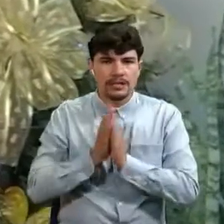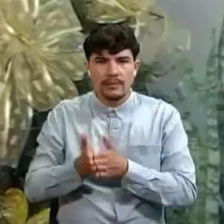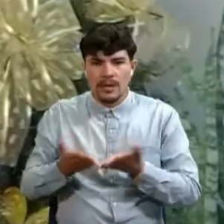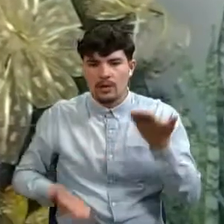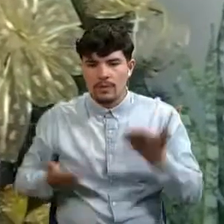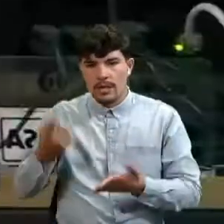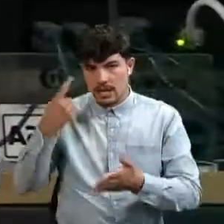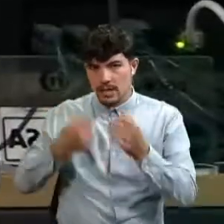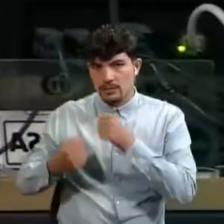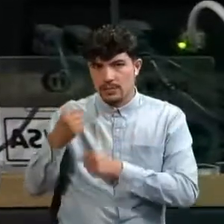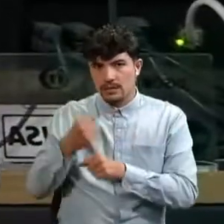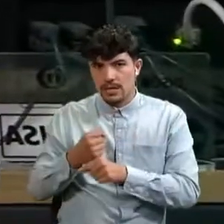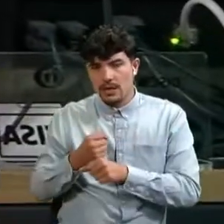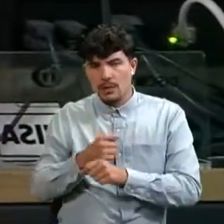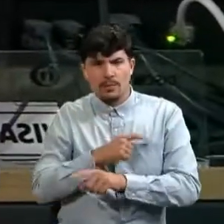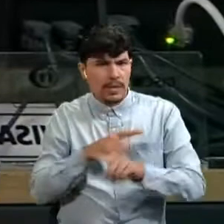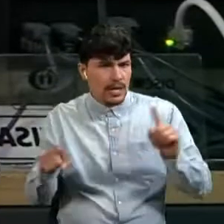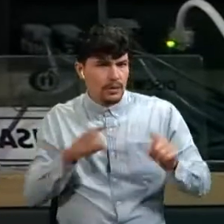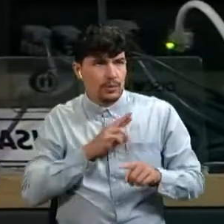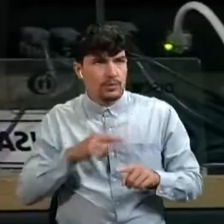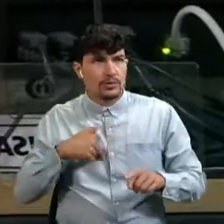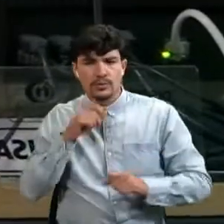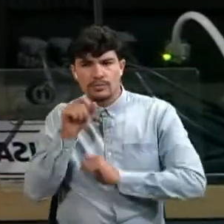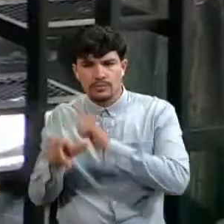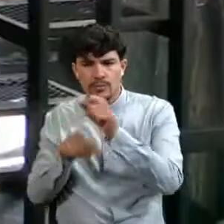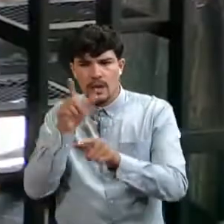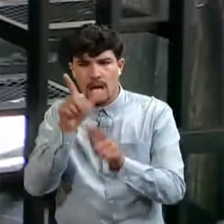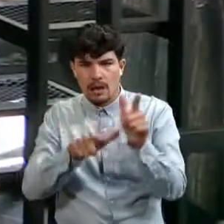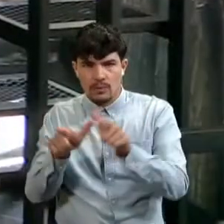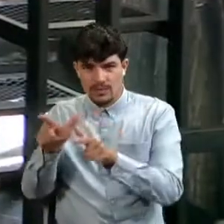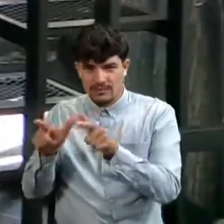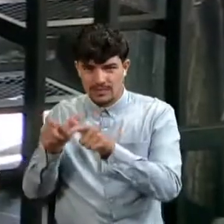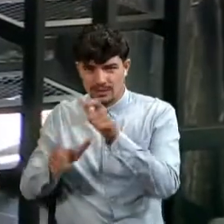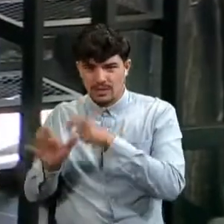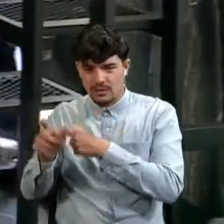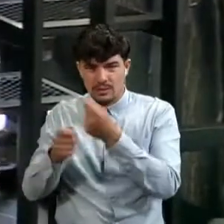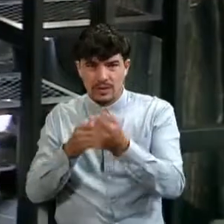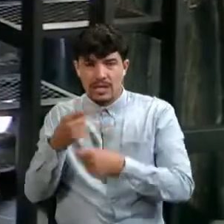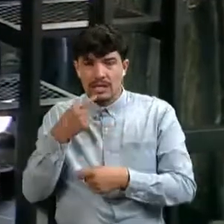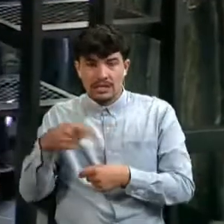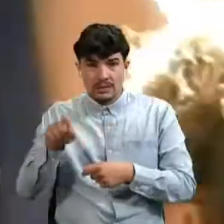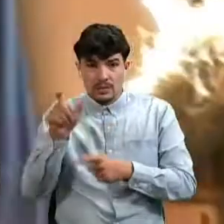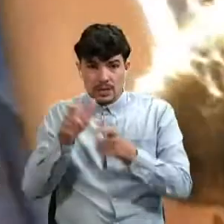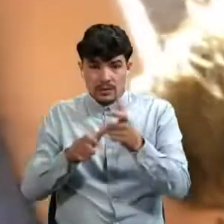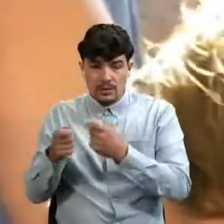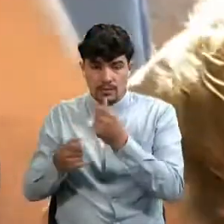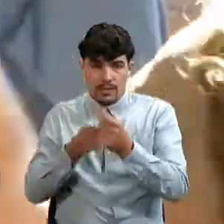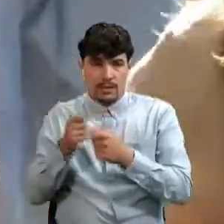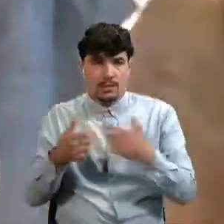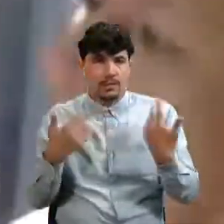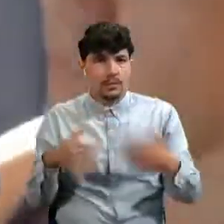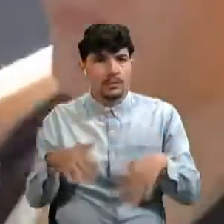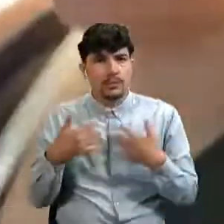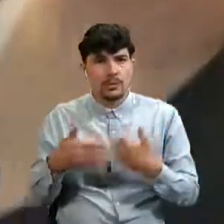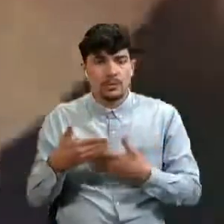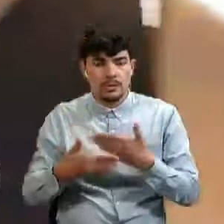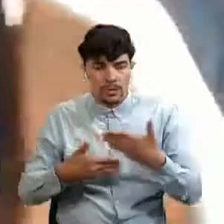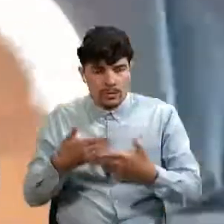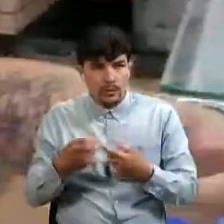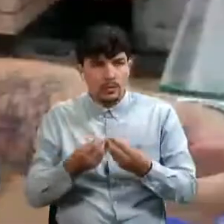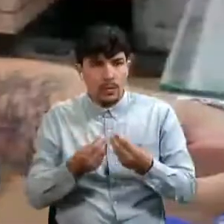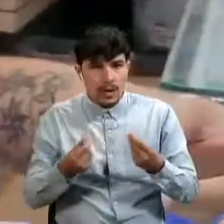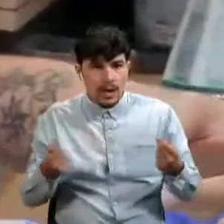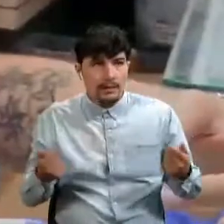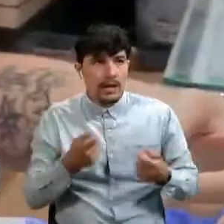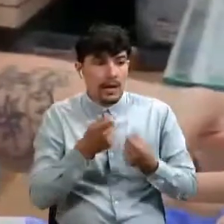con el año anterior sin embargo consultamos con algunos comerciantes quienes manifestaron que el comercio se ha movido de manera lenta que la